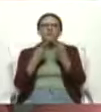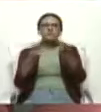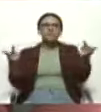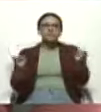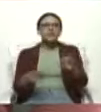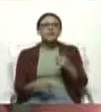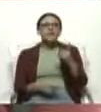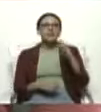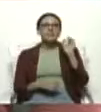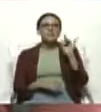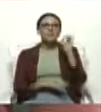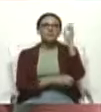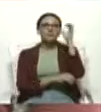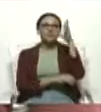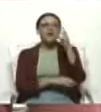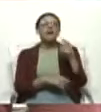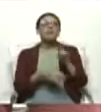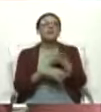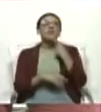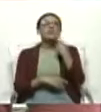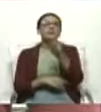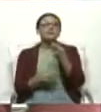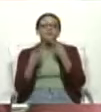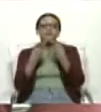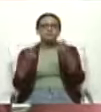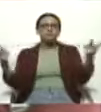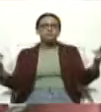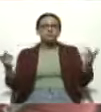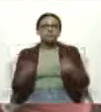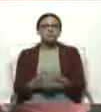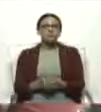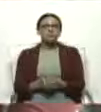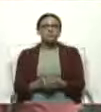general de la República Bolivariana de Venezuela, Tarek William Saad.